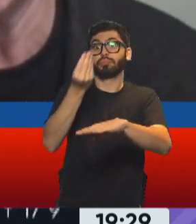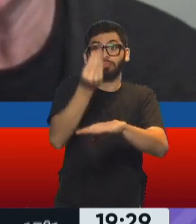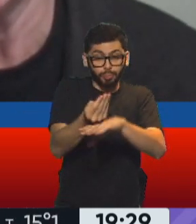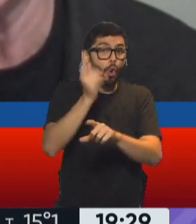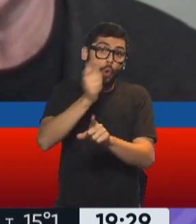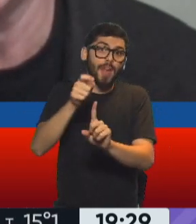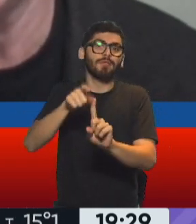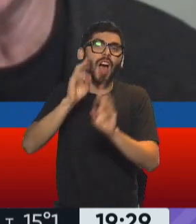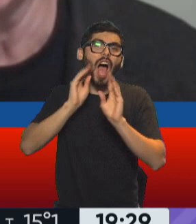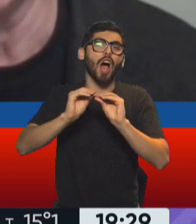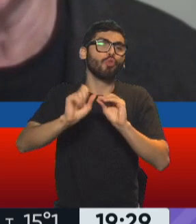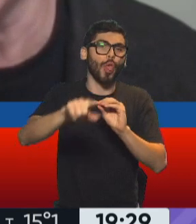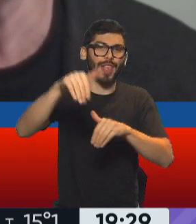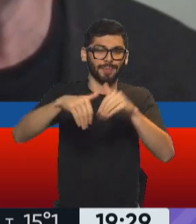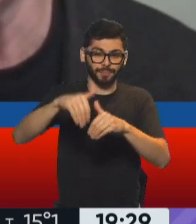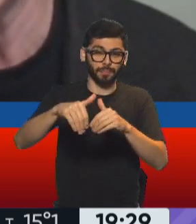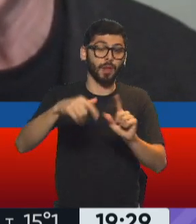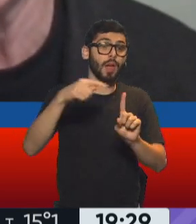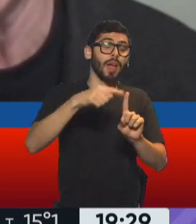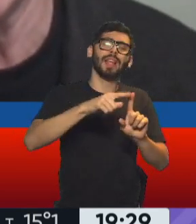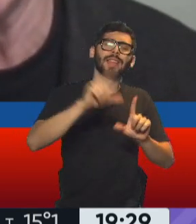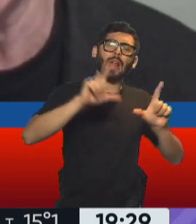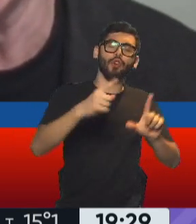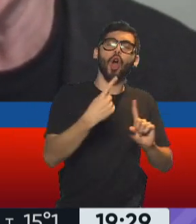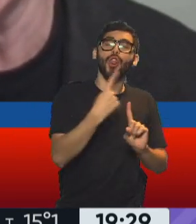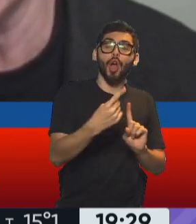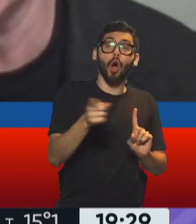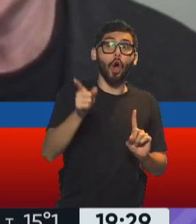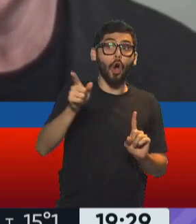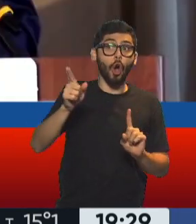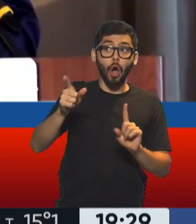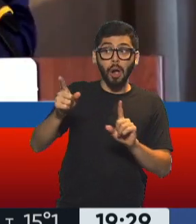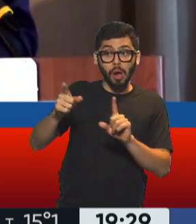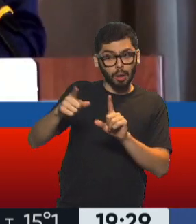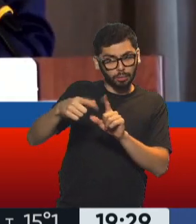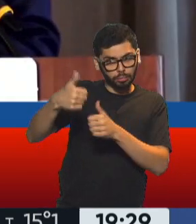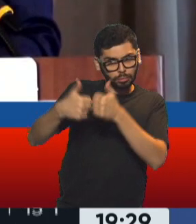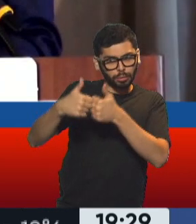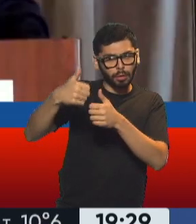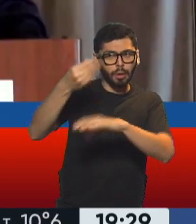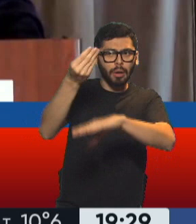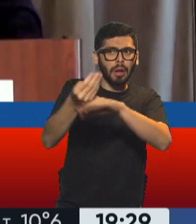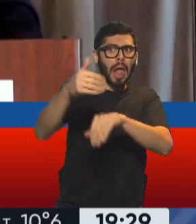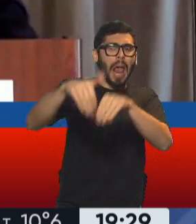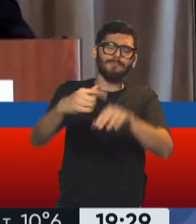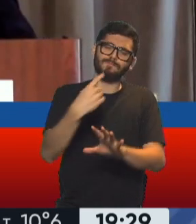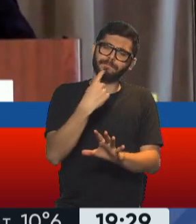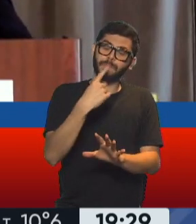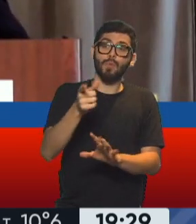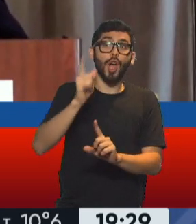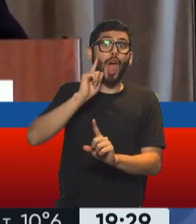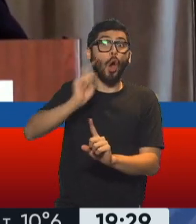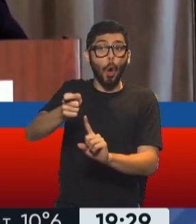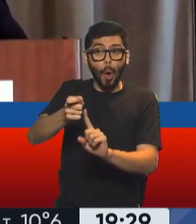una entrevista televisiva, puso en duda la transparencia de las elecciones, justamente porque dice, es un juez